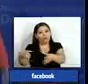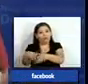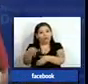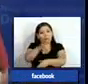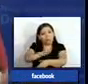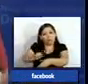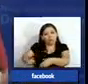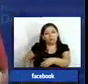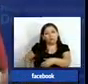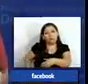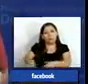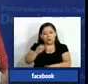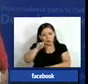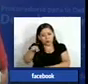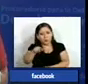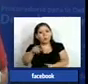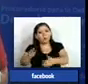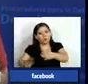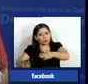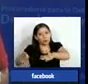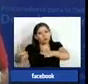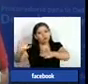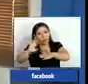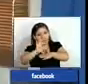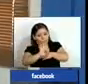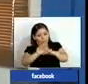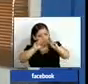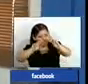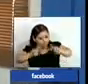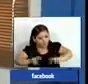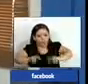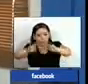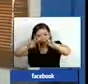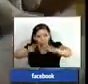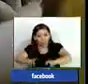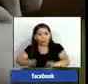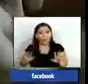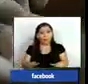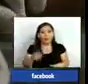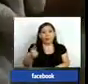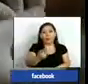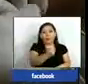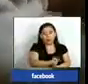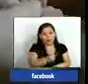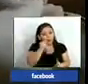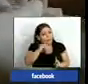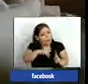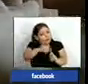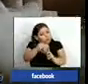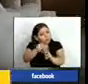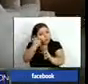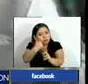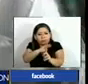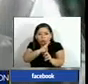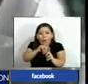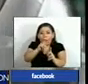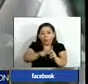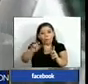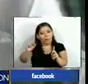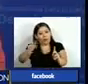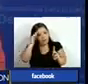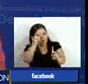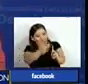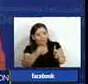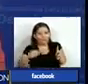Las autoridades se comprometieron a dar seguimiento a este caso para que los pacientes vulnerables reciban atención